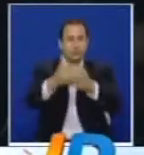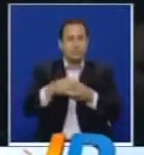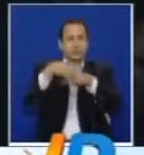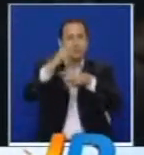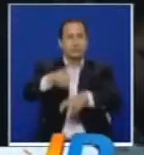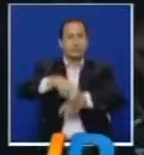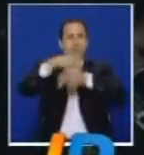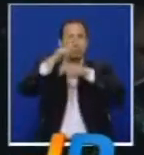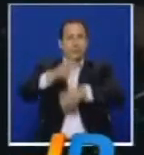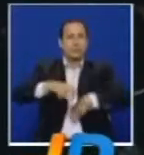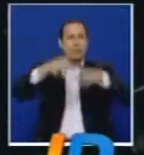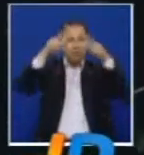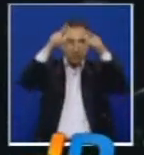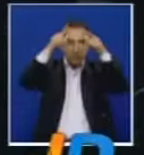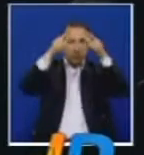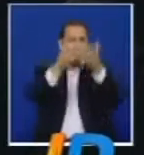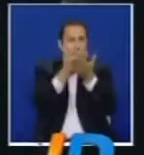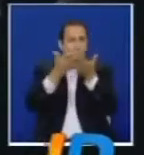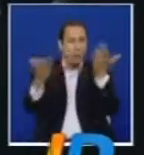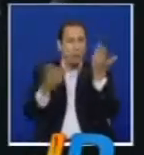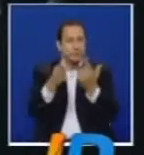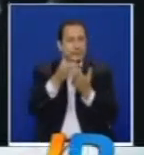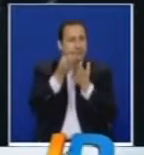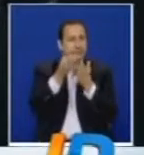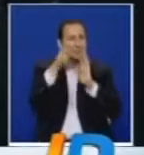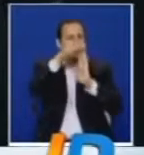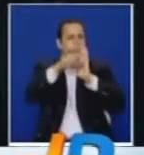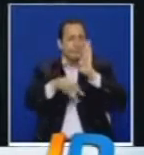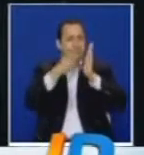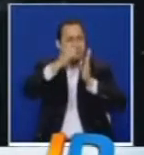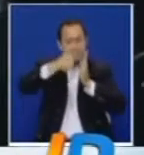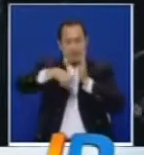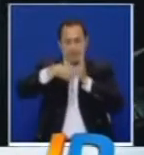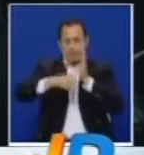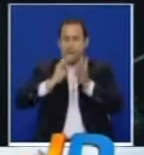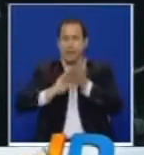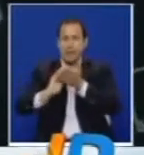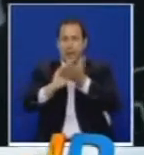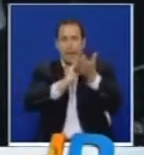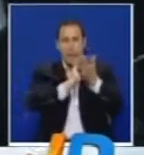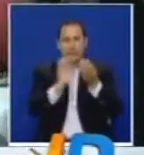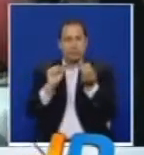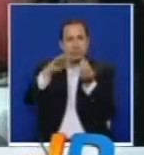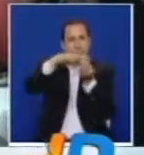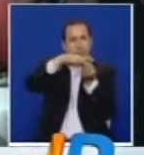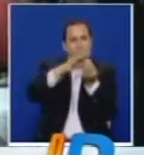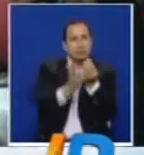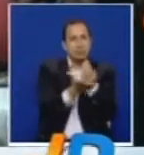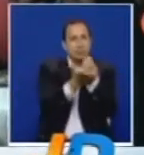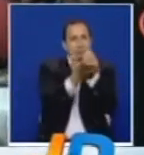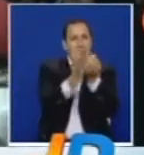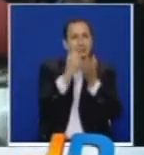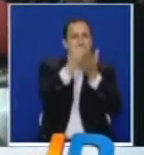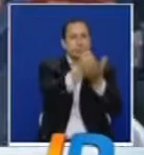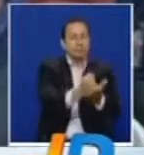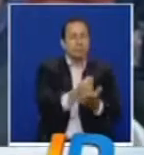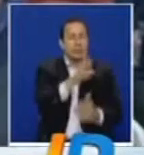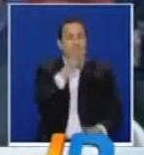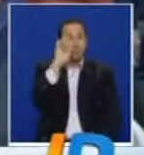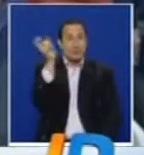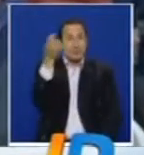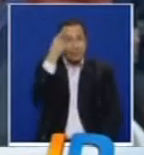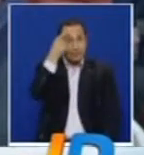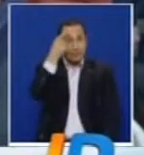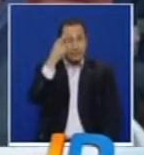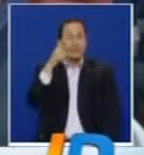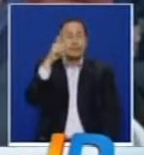este departamento, con medidas muy específicas que van a beneficiar a las comunidades de Nariño. Mientras que el gobernador de Nariño, Raúl Delgado